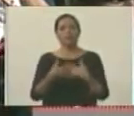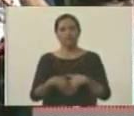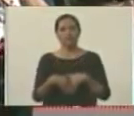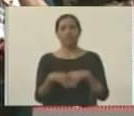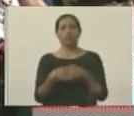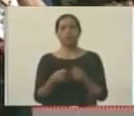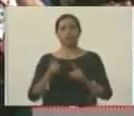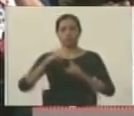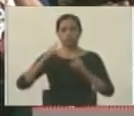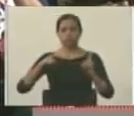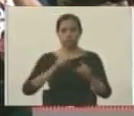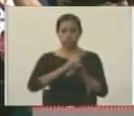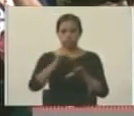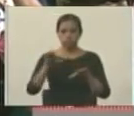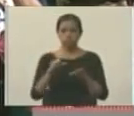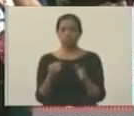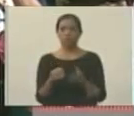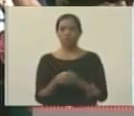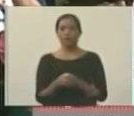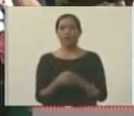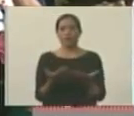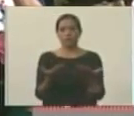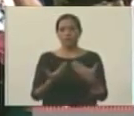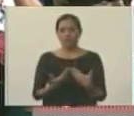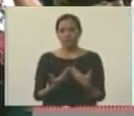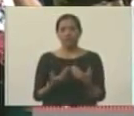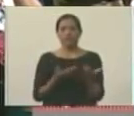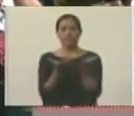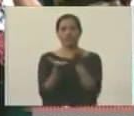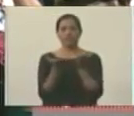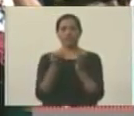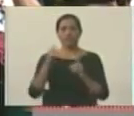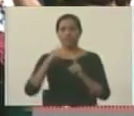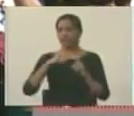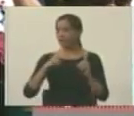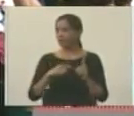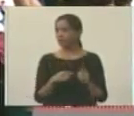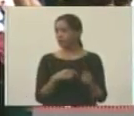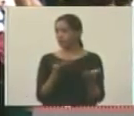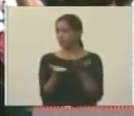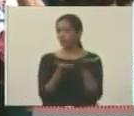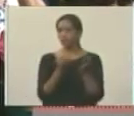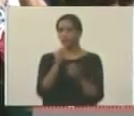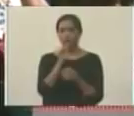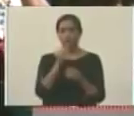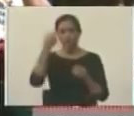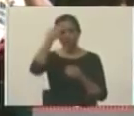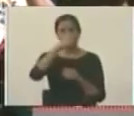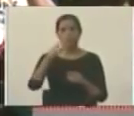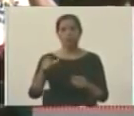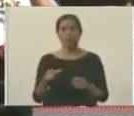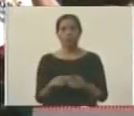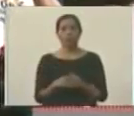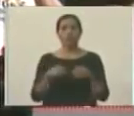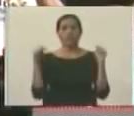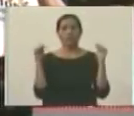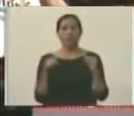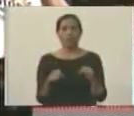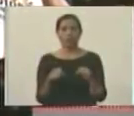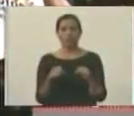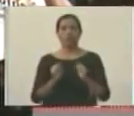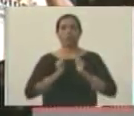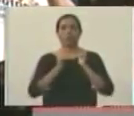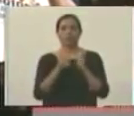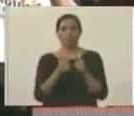para mantener el servicio eléctrico, el servicio de agua para el pueblo, y hoy empezamos las